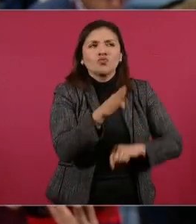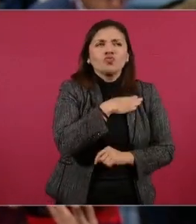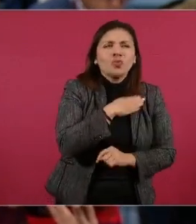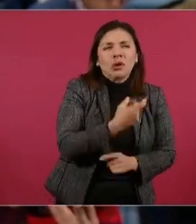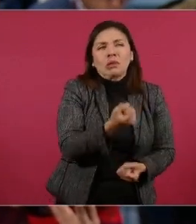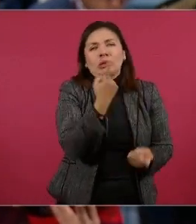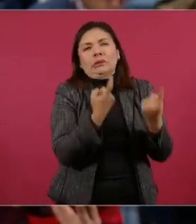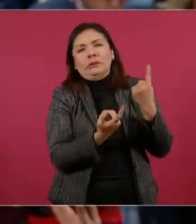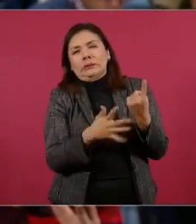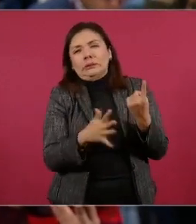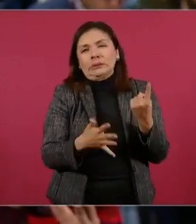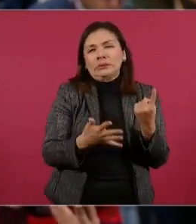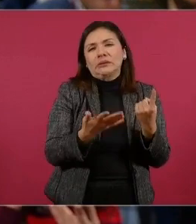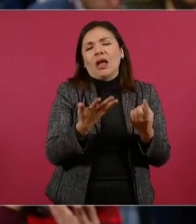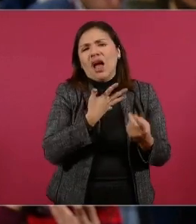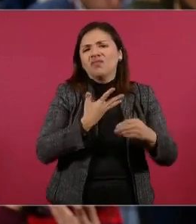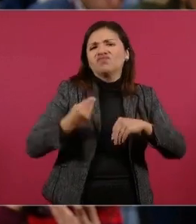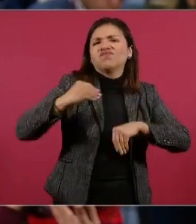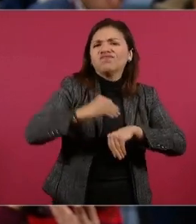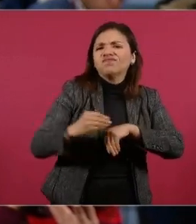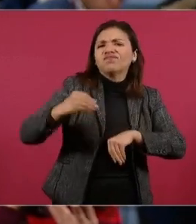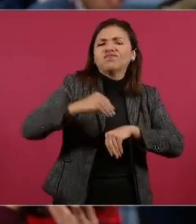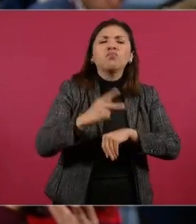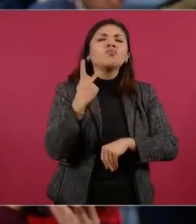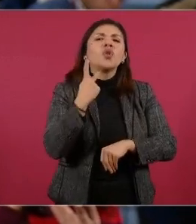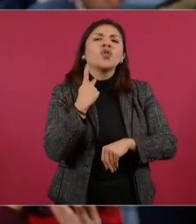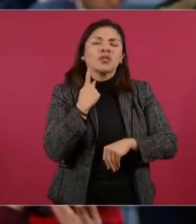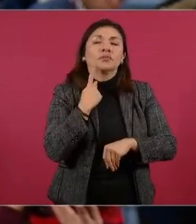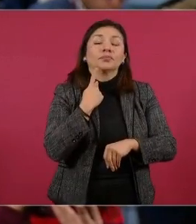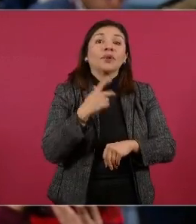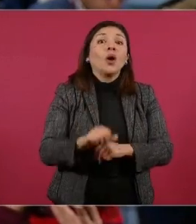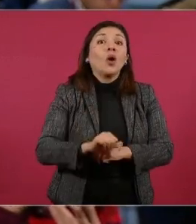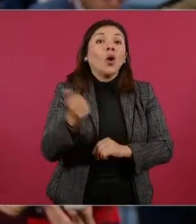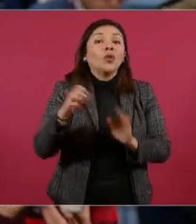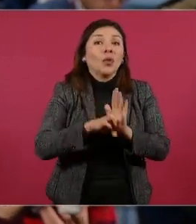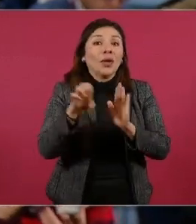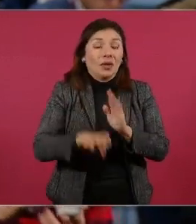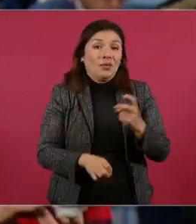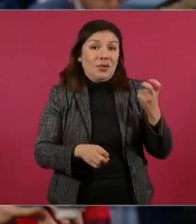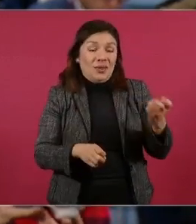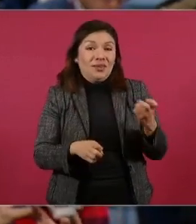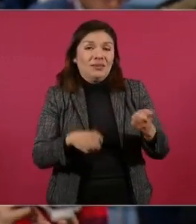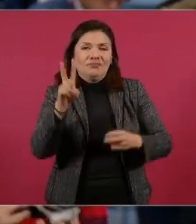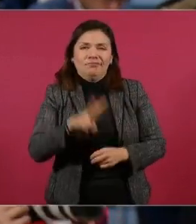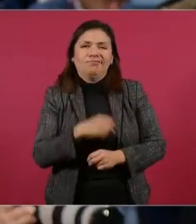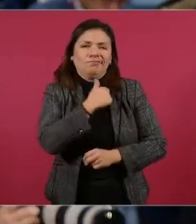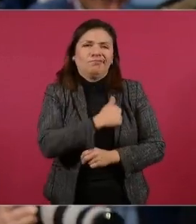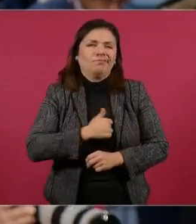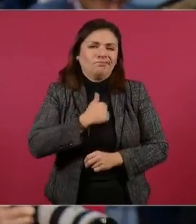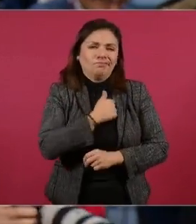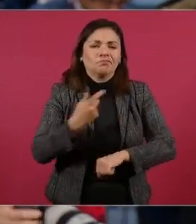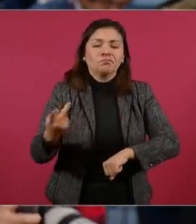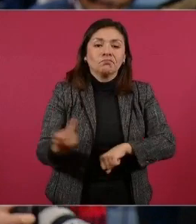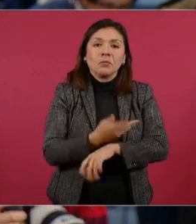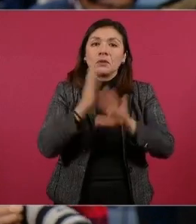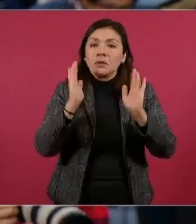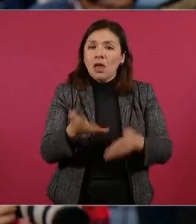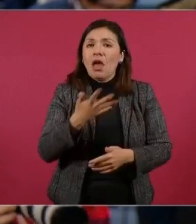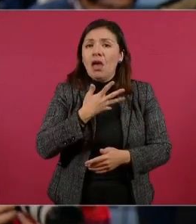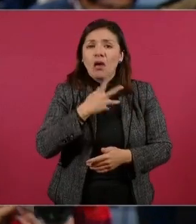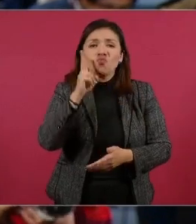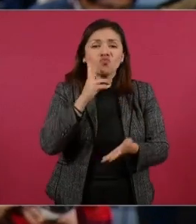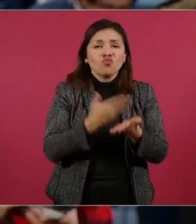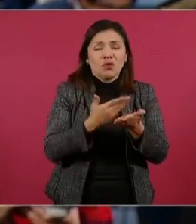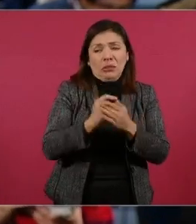eh han ocupado diferentes cargos hay otro por ejemplo en este caso y lamentable que se ha constatado